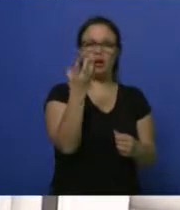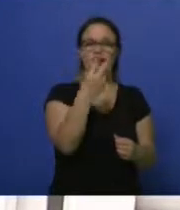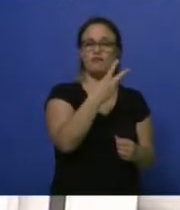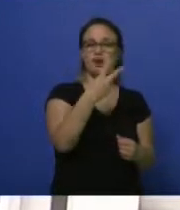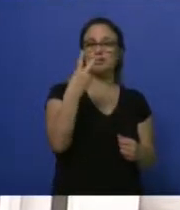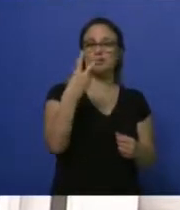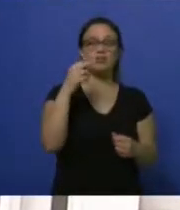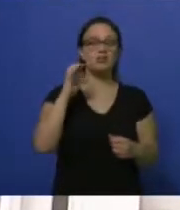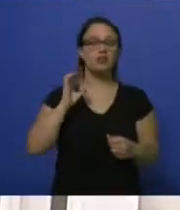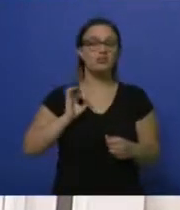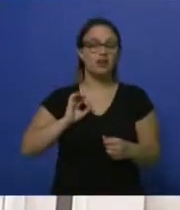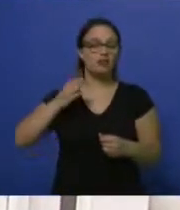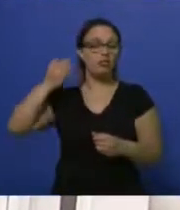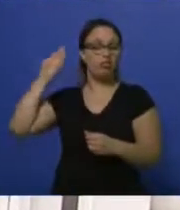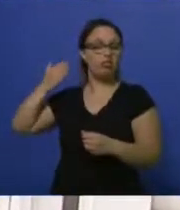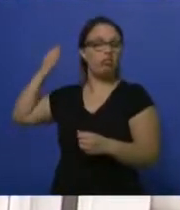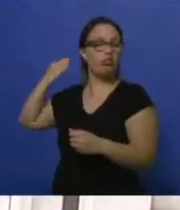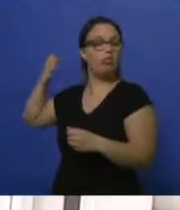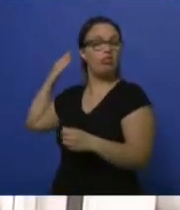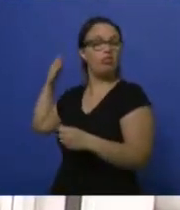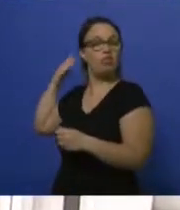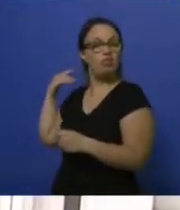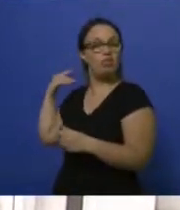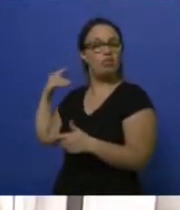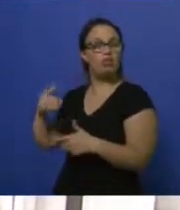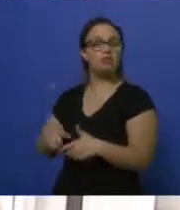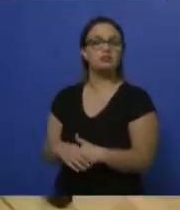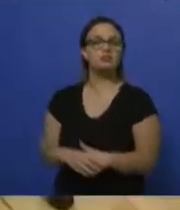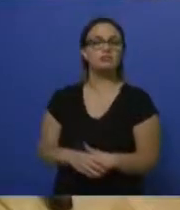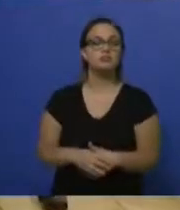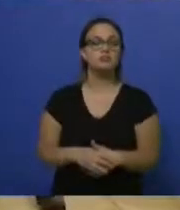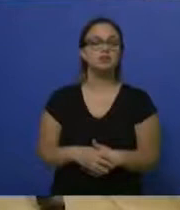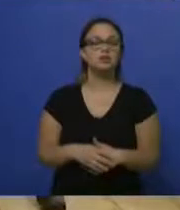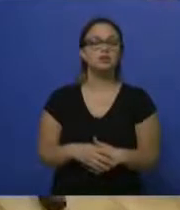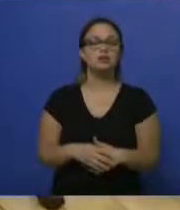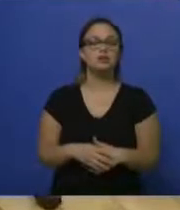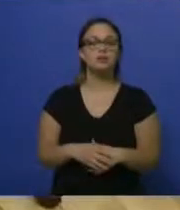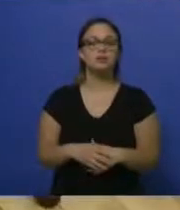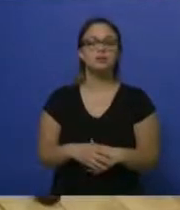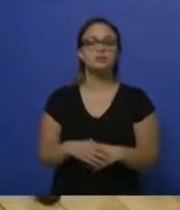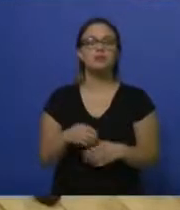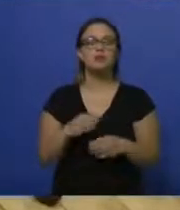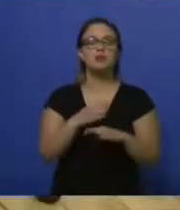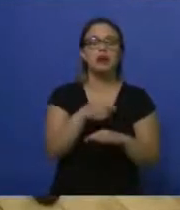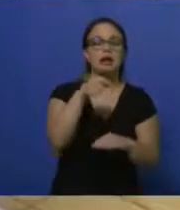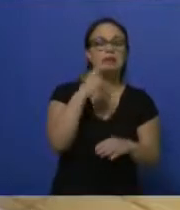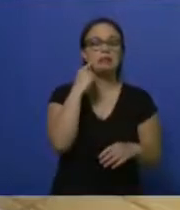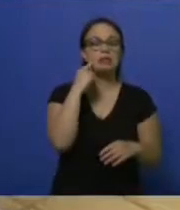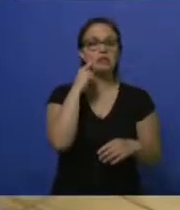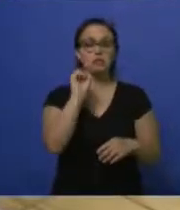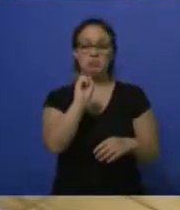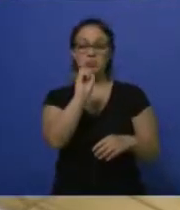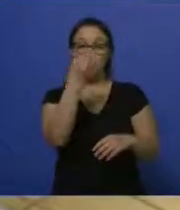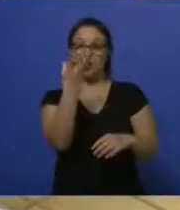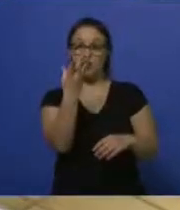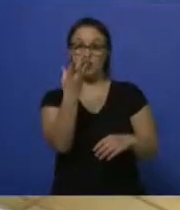un instituto de vanguardia que consagró la autonomía municipal, que introdujo institutos modernos para la época,